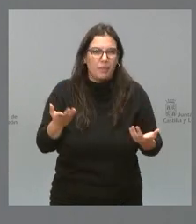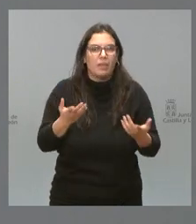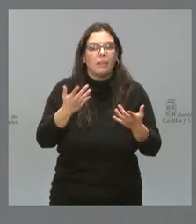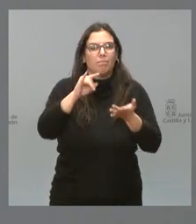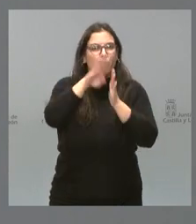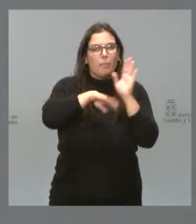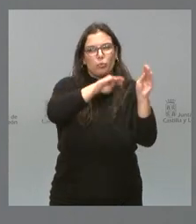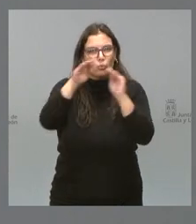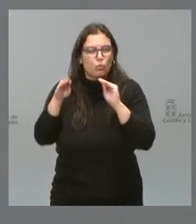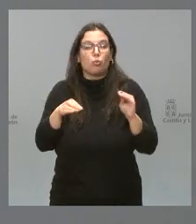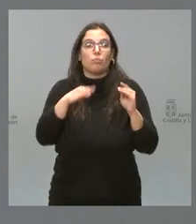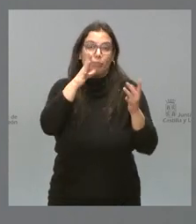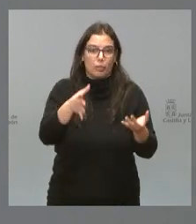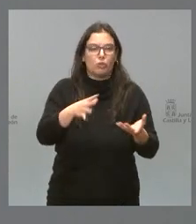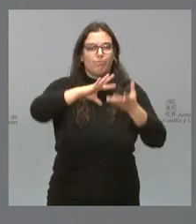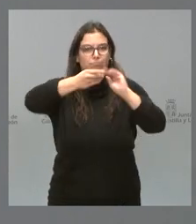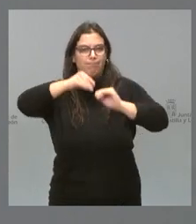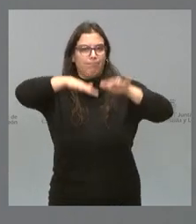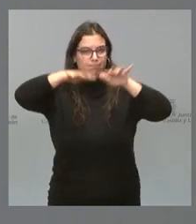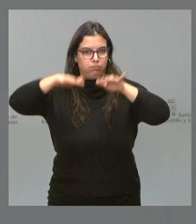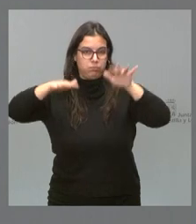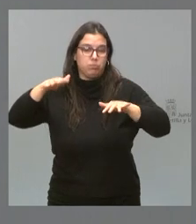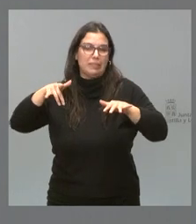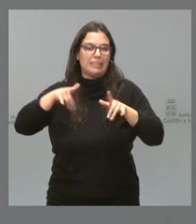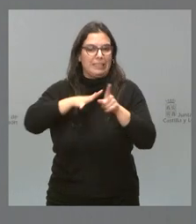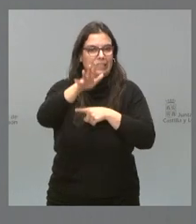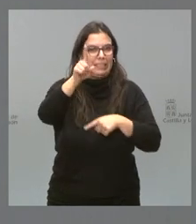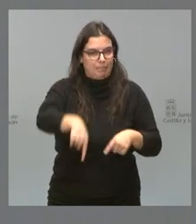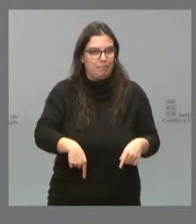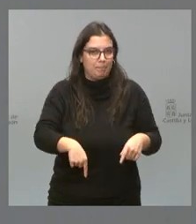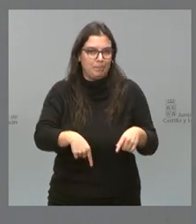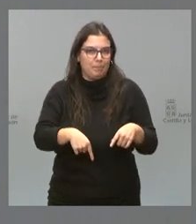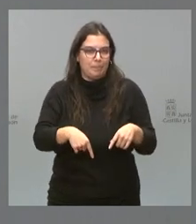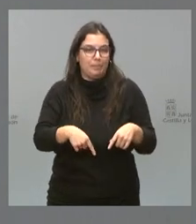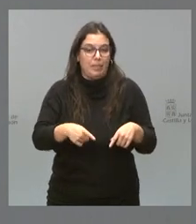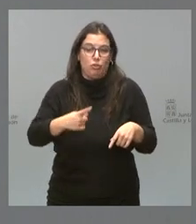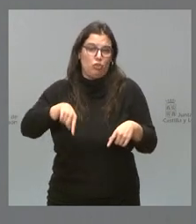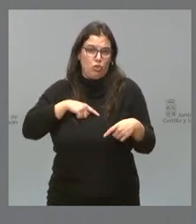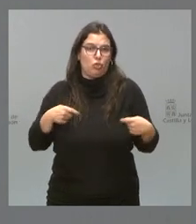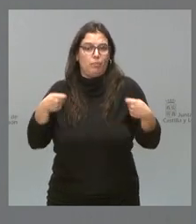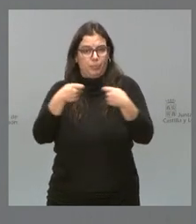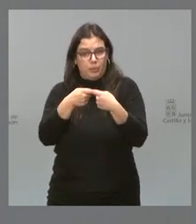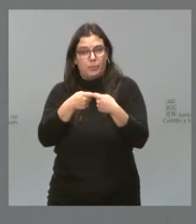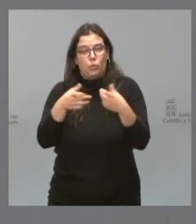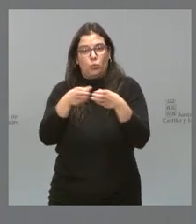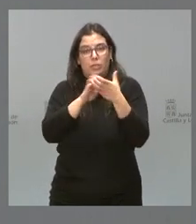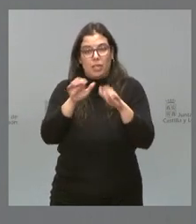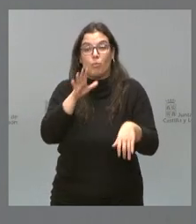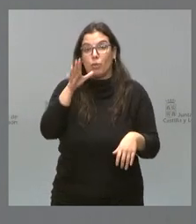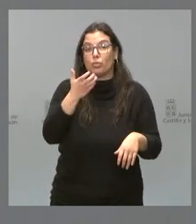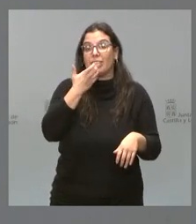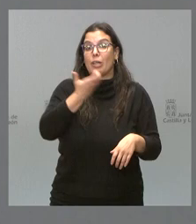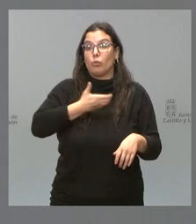ha pagado el cliente y este tipo de actuaciones se pagan especialmente por parte de la junta de Castilla y león y por tanto aquellos